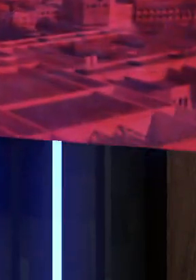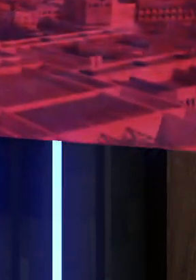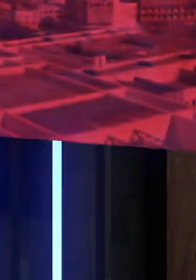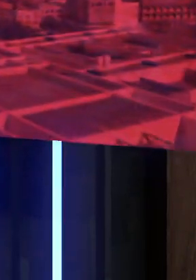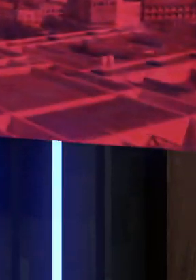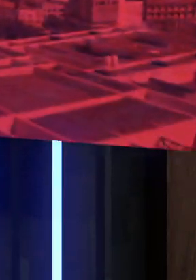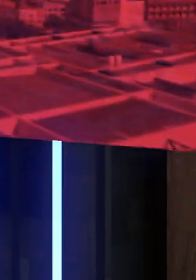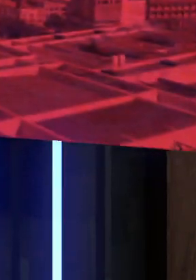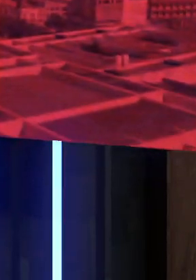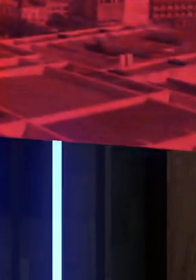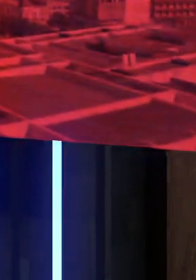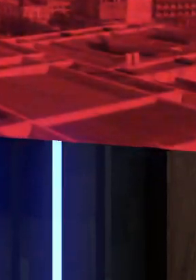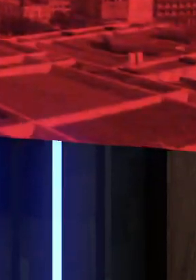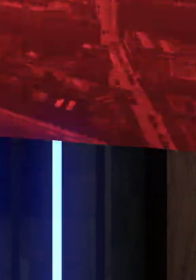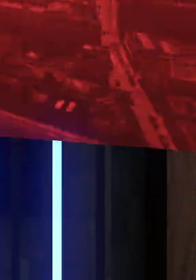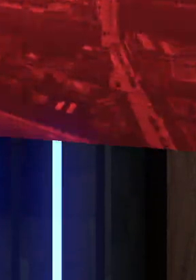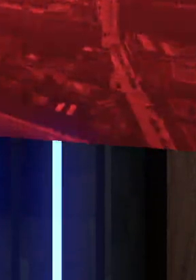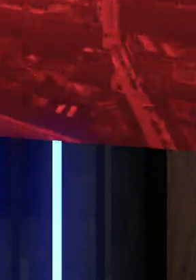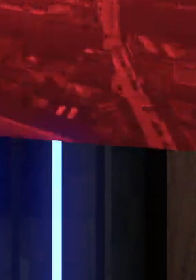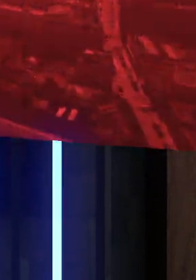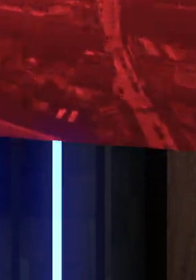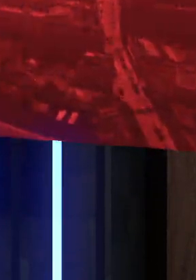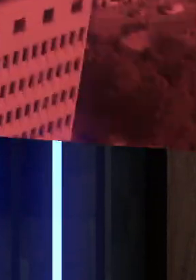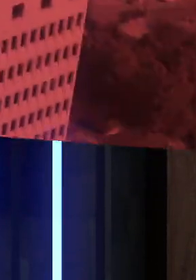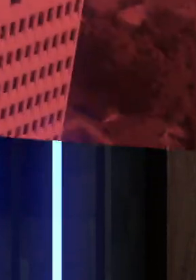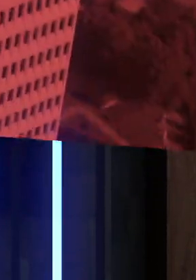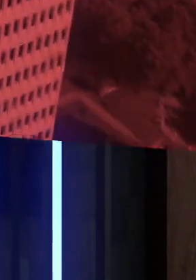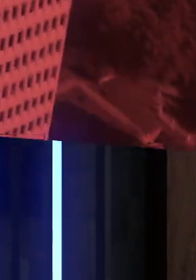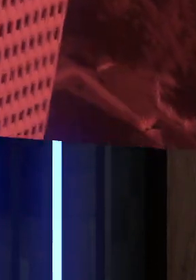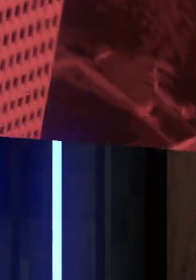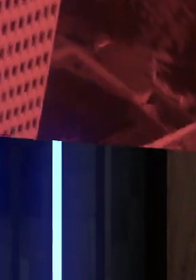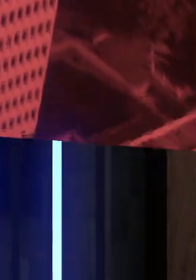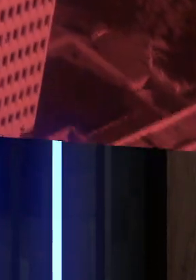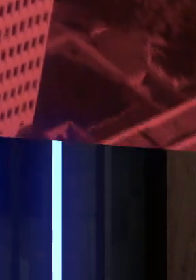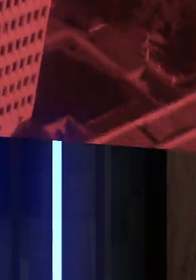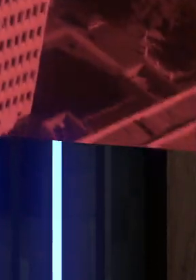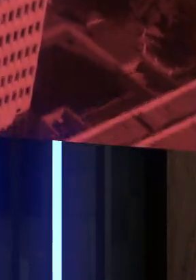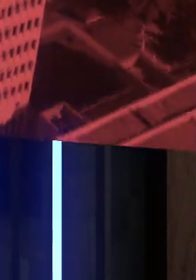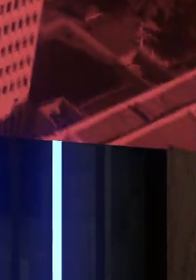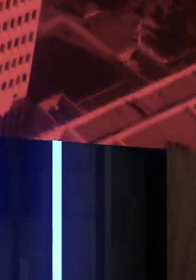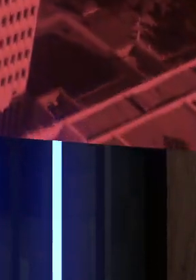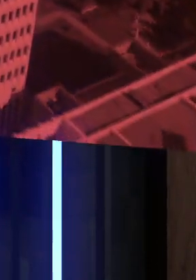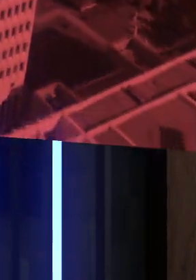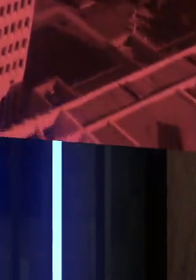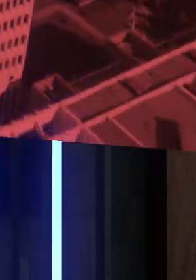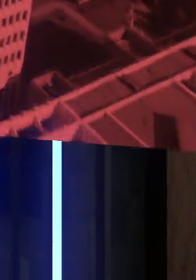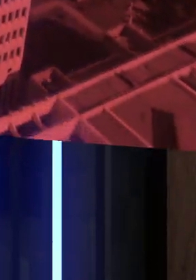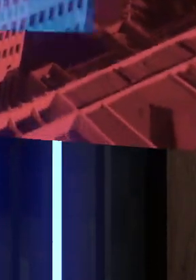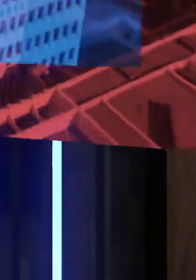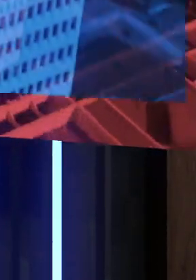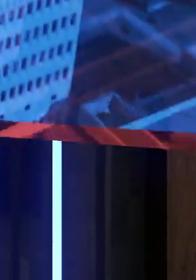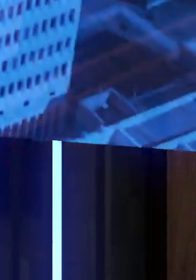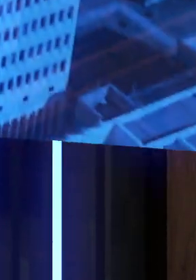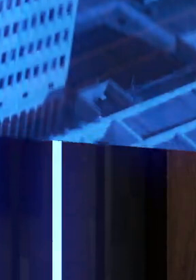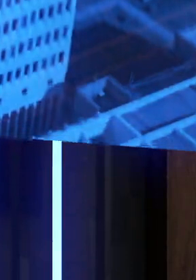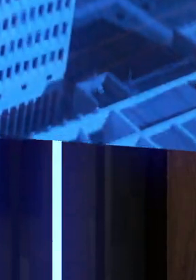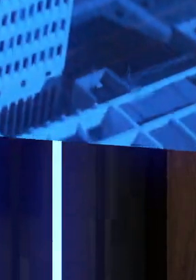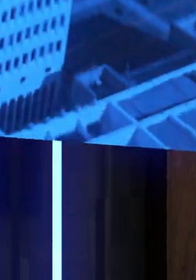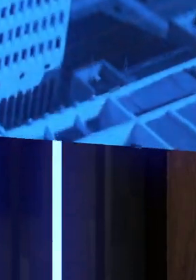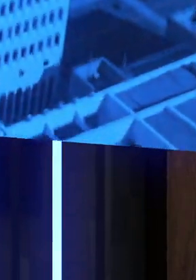nuestro país, cumplir así obligaciones internacionales y fortalecer la capacidad institucional